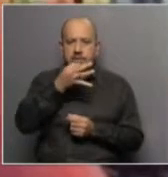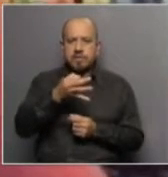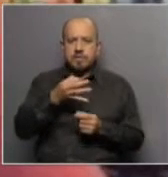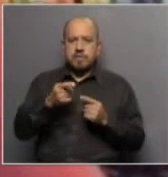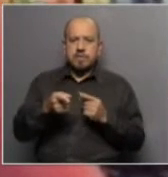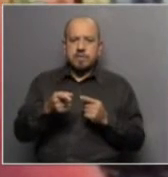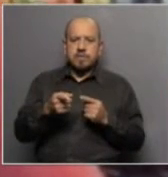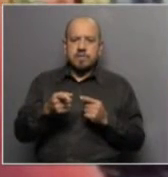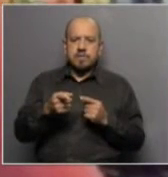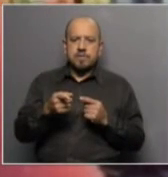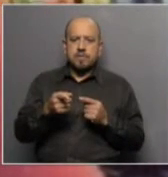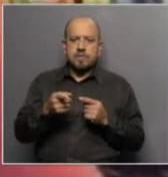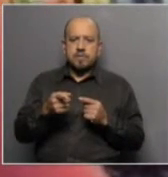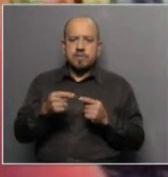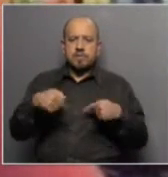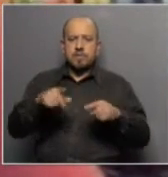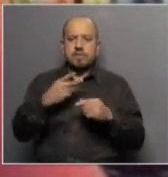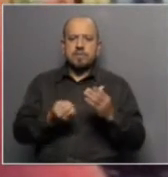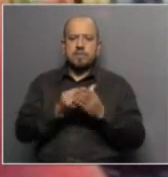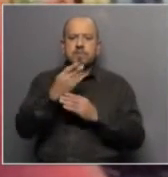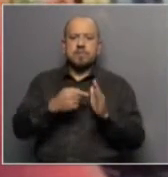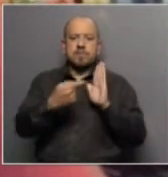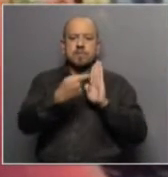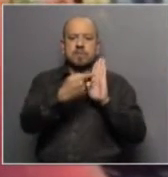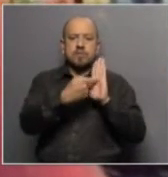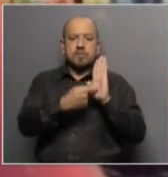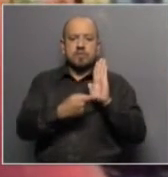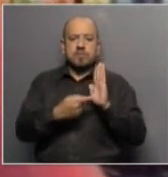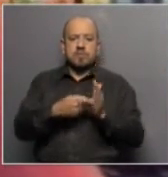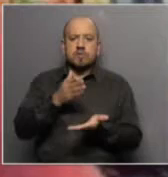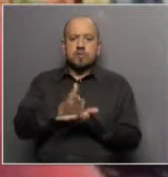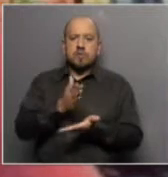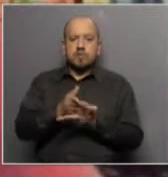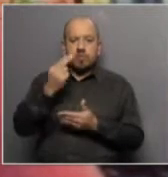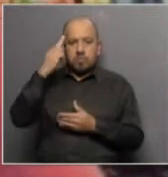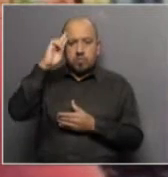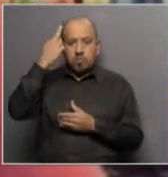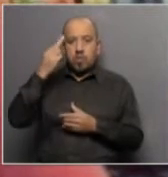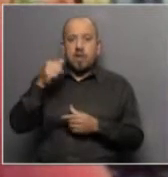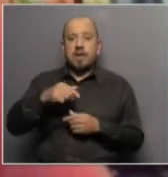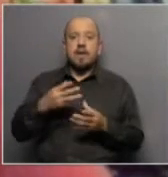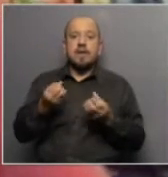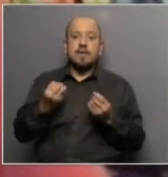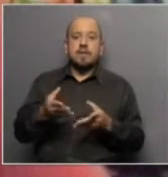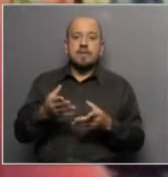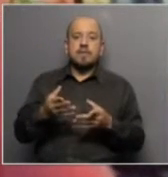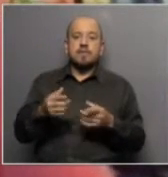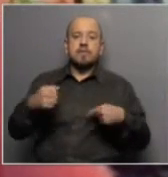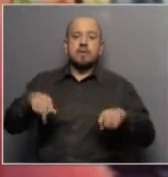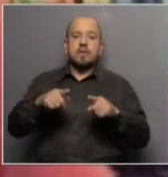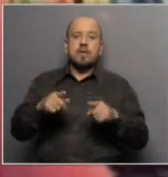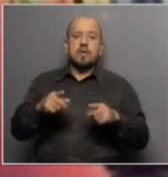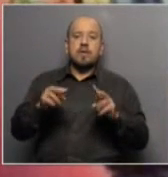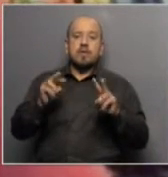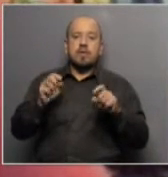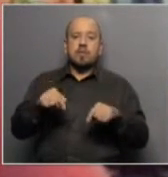que parte de esta nueva agenda de derechos que se plantea y que posicionó Uruguay justamente está vinculado a